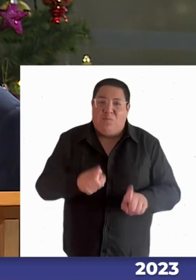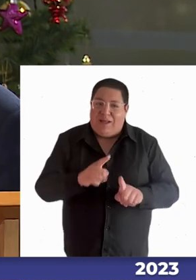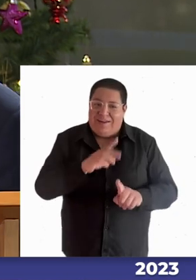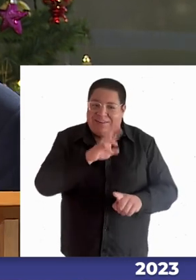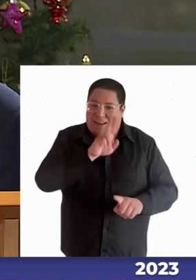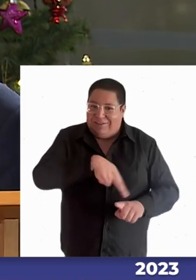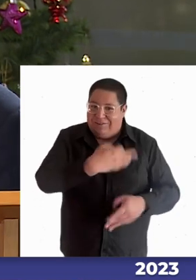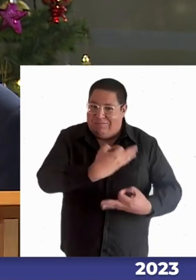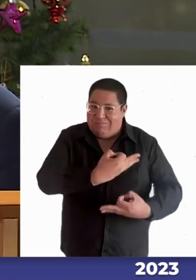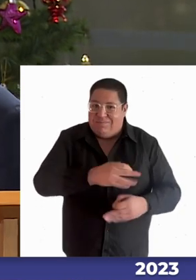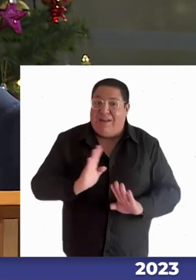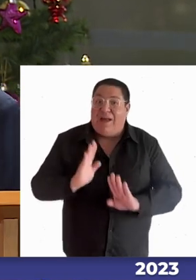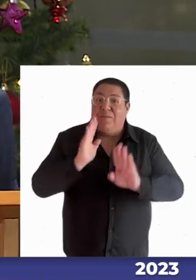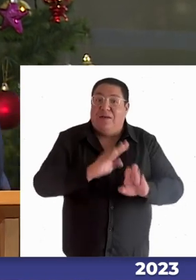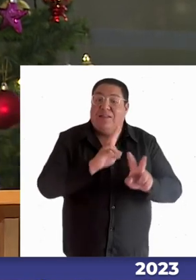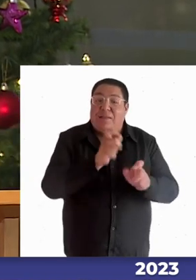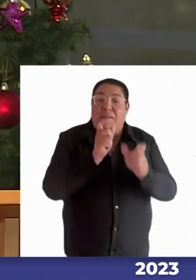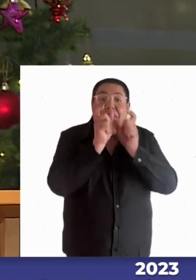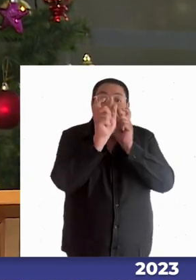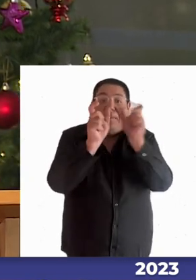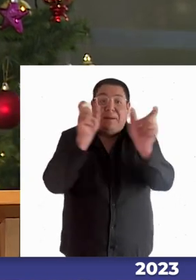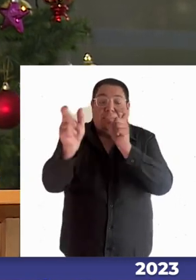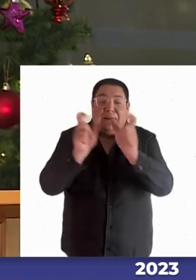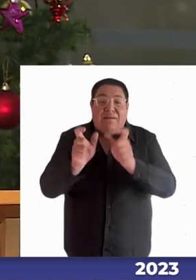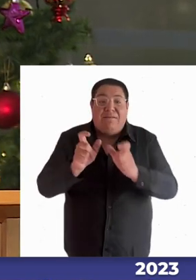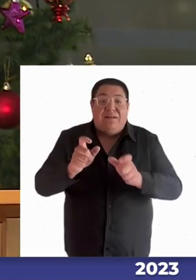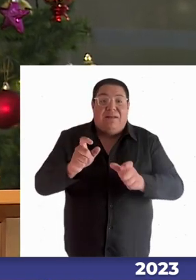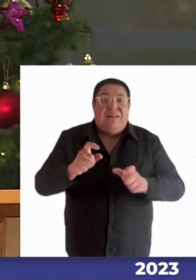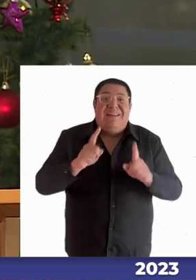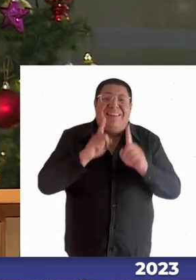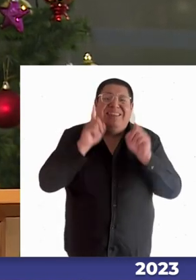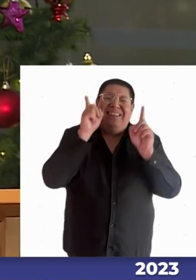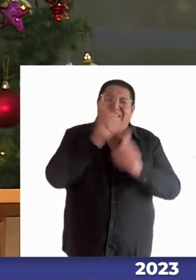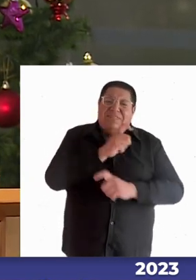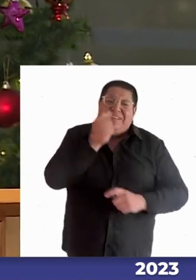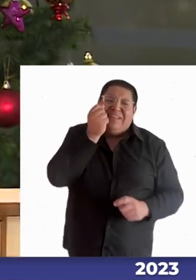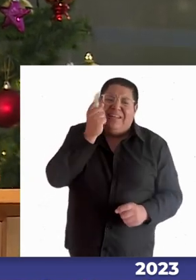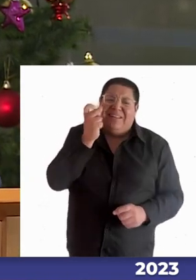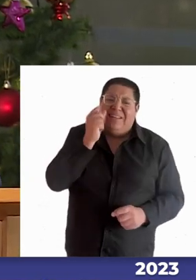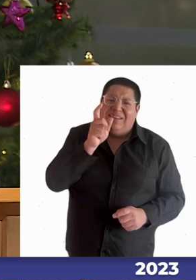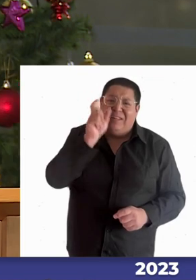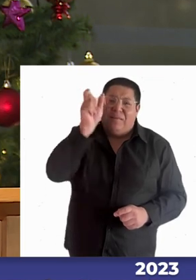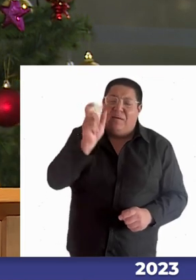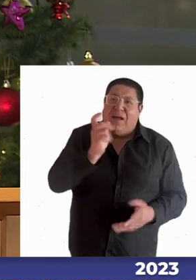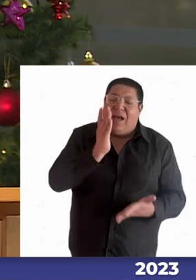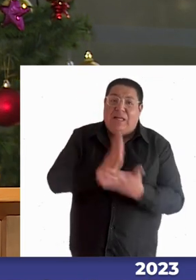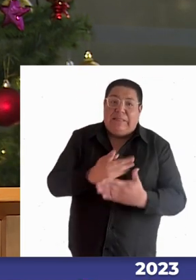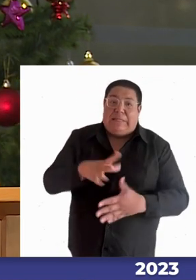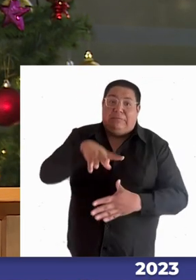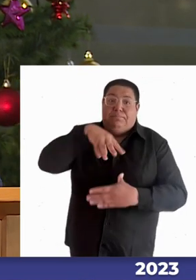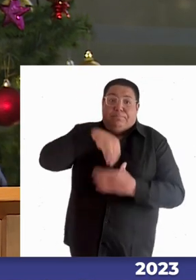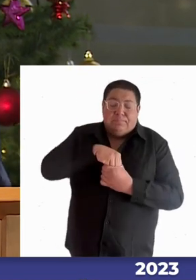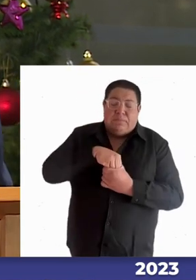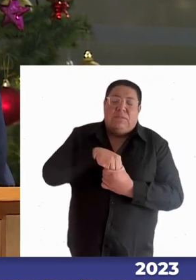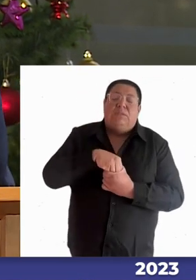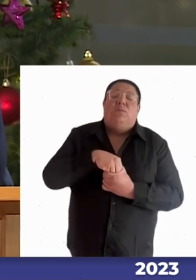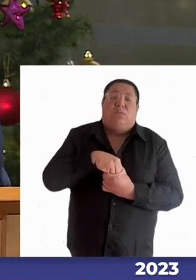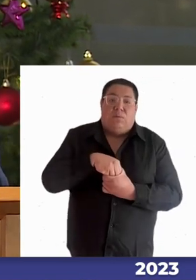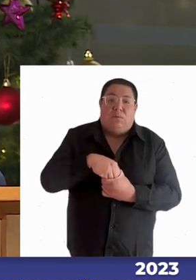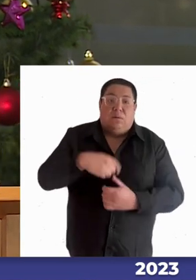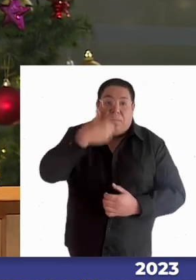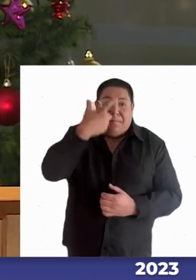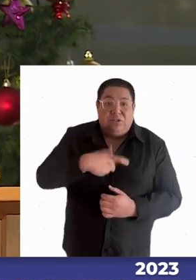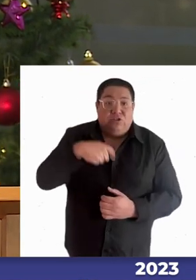del tema del lenguaje que a mí que cuesta mucho entenderlo hasta que uno lo vive yo en la experiencia como senador más